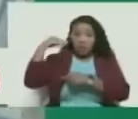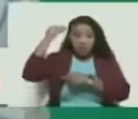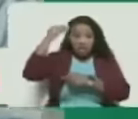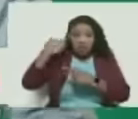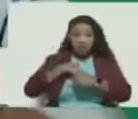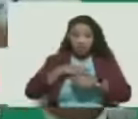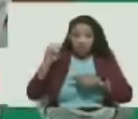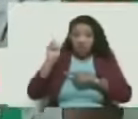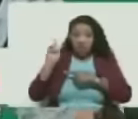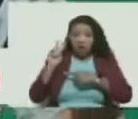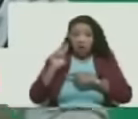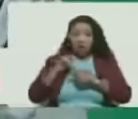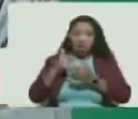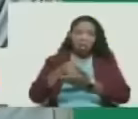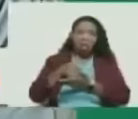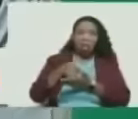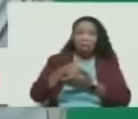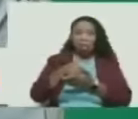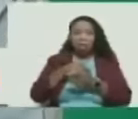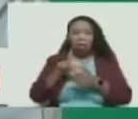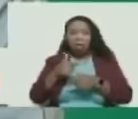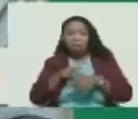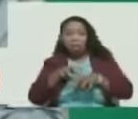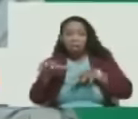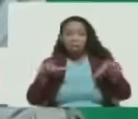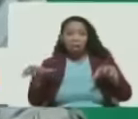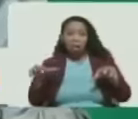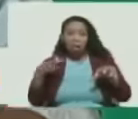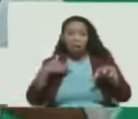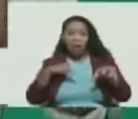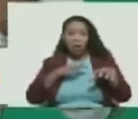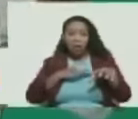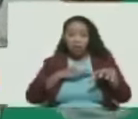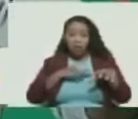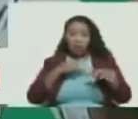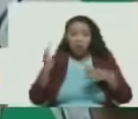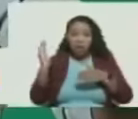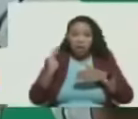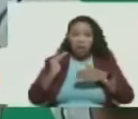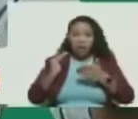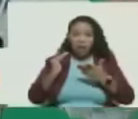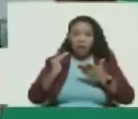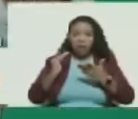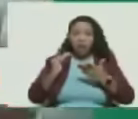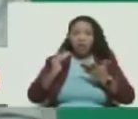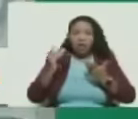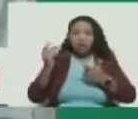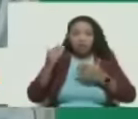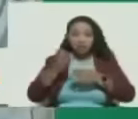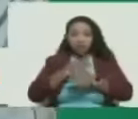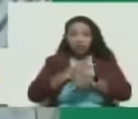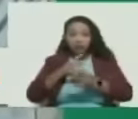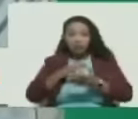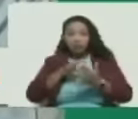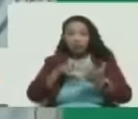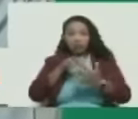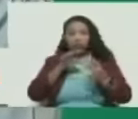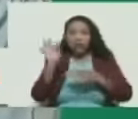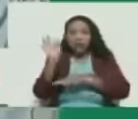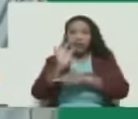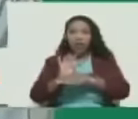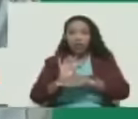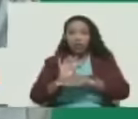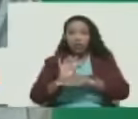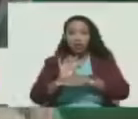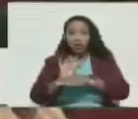divididos, veníamos saliendo de la guerra federal. Hoy, desde el 2015, vuelven a lanzar una ofensiva los